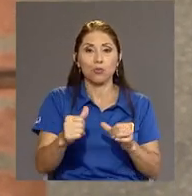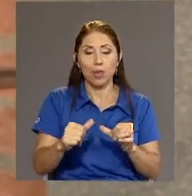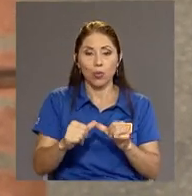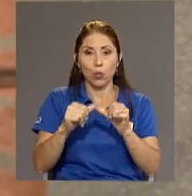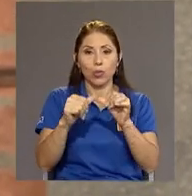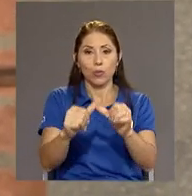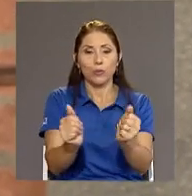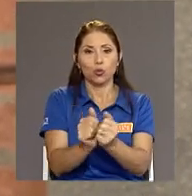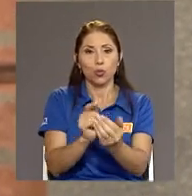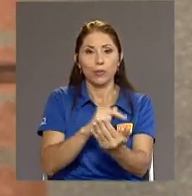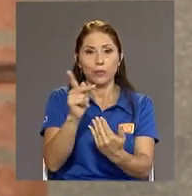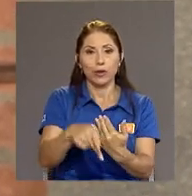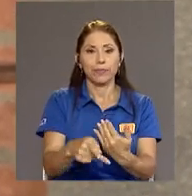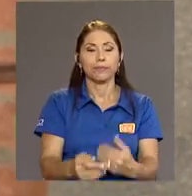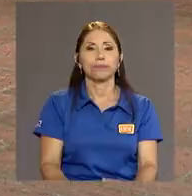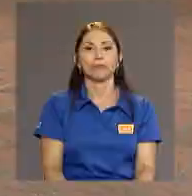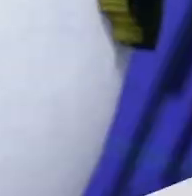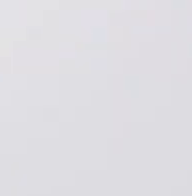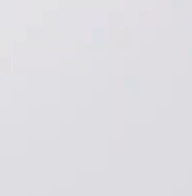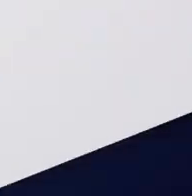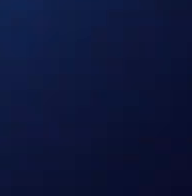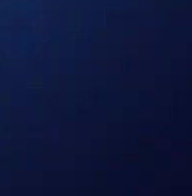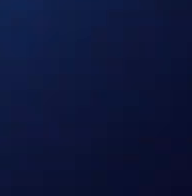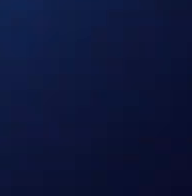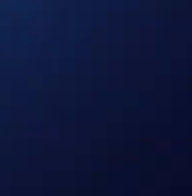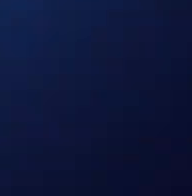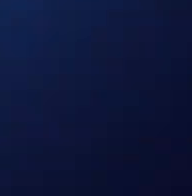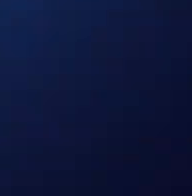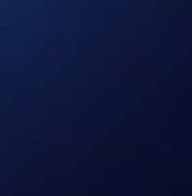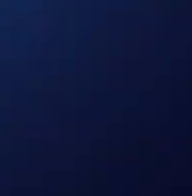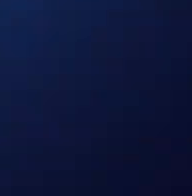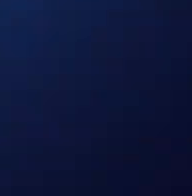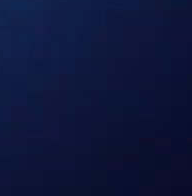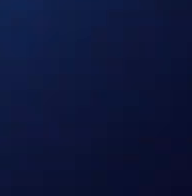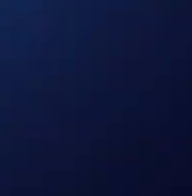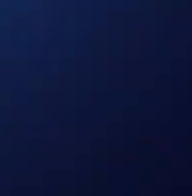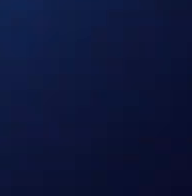continuar. Regresamos.